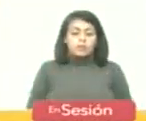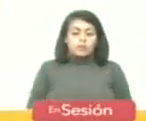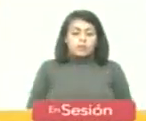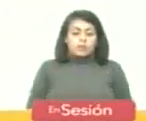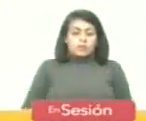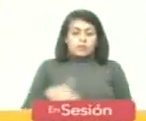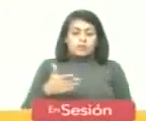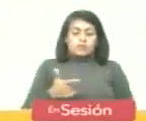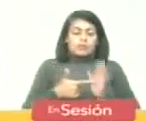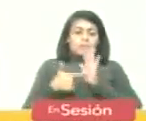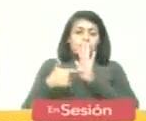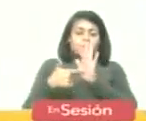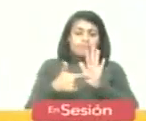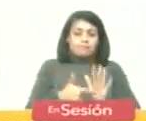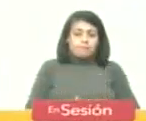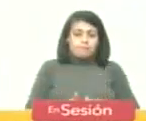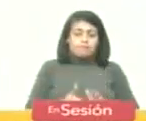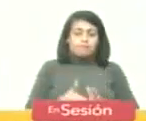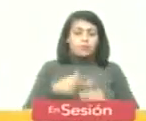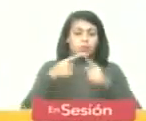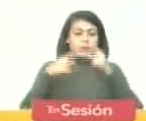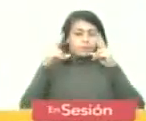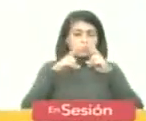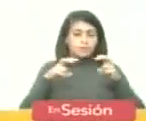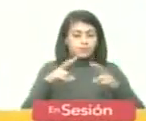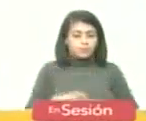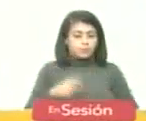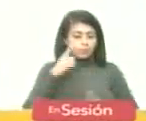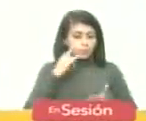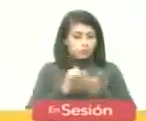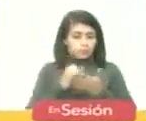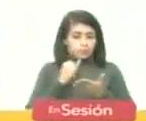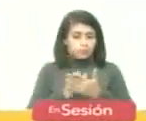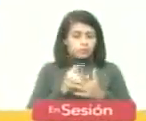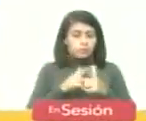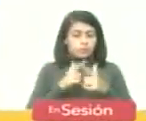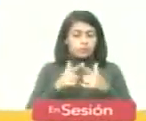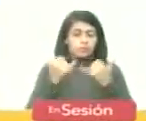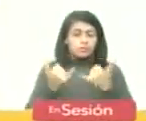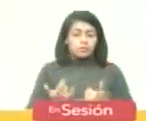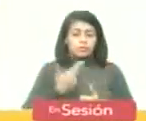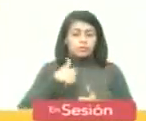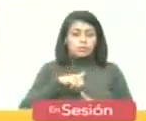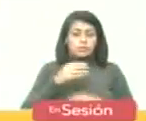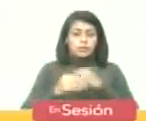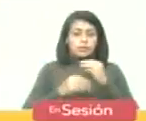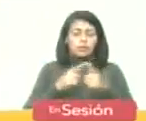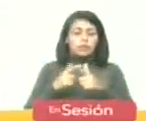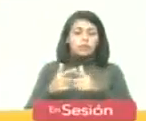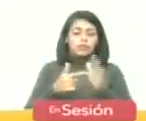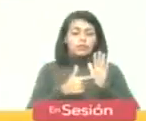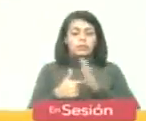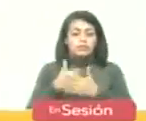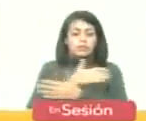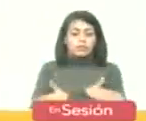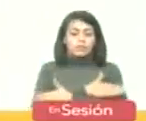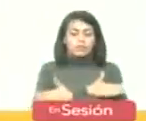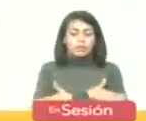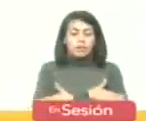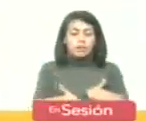cuando demuestra su pericia, cuando demuestra su experticia, nos toca entonces felicitarlo.